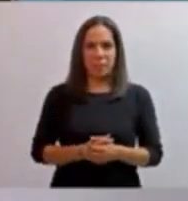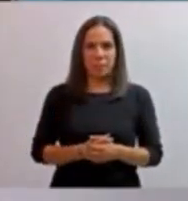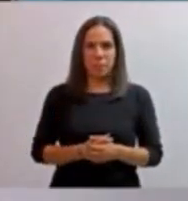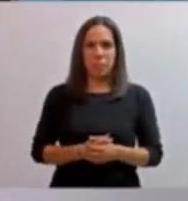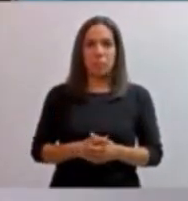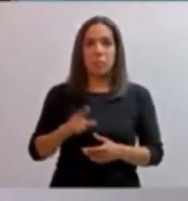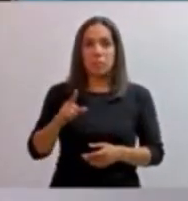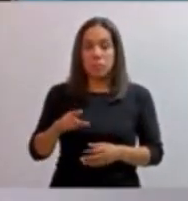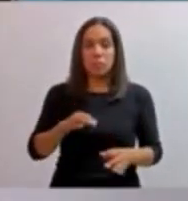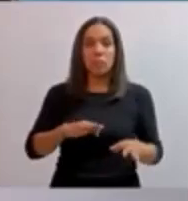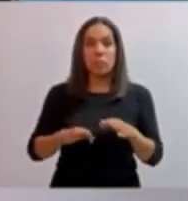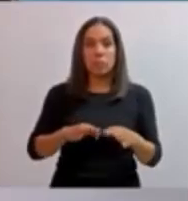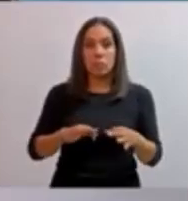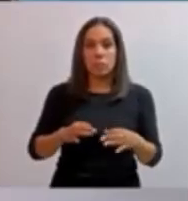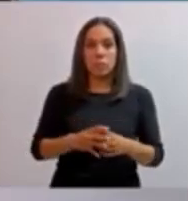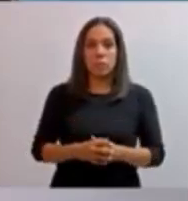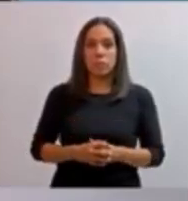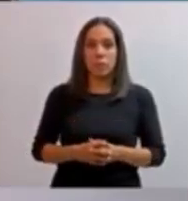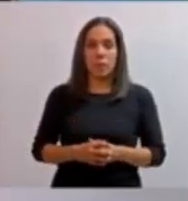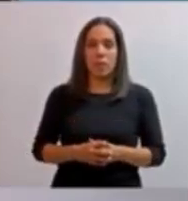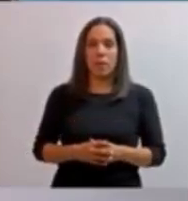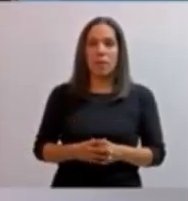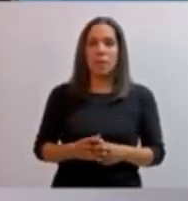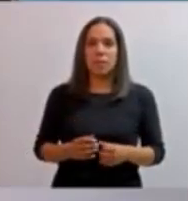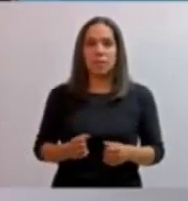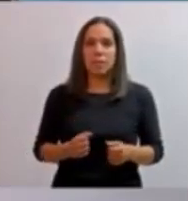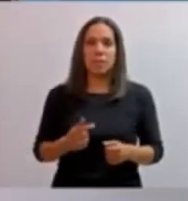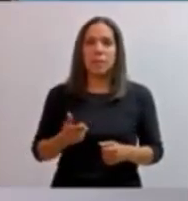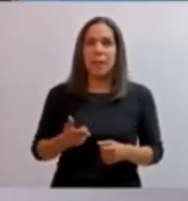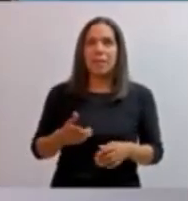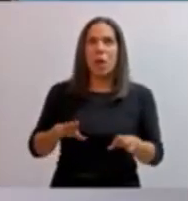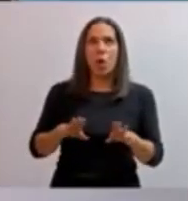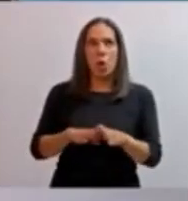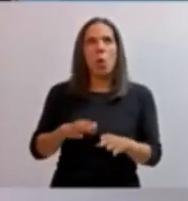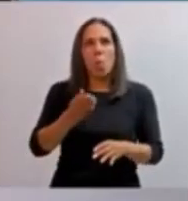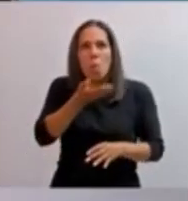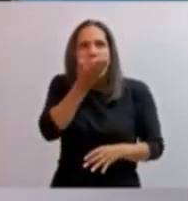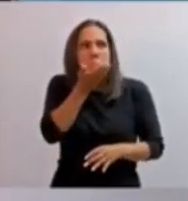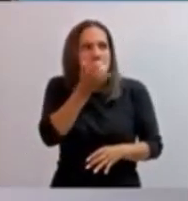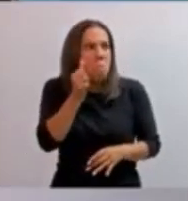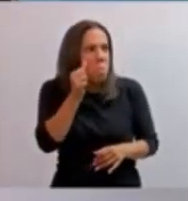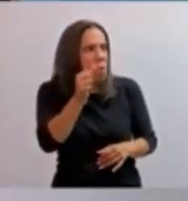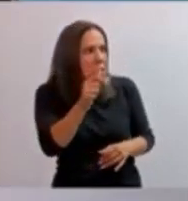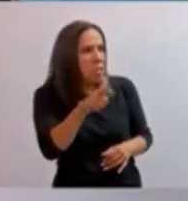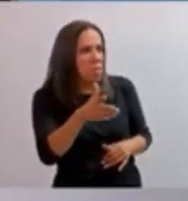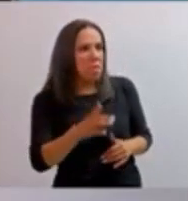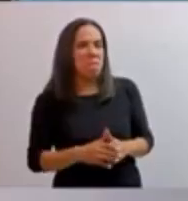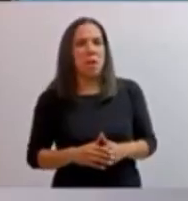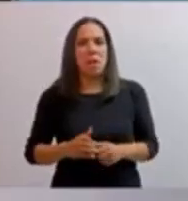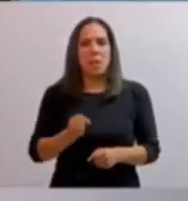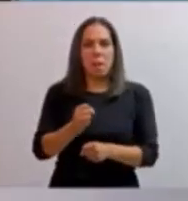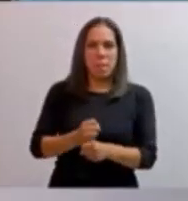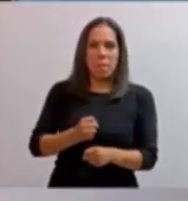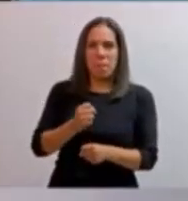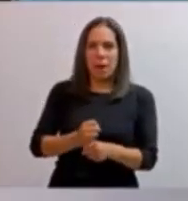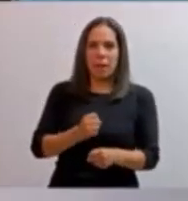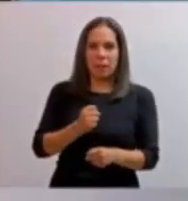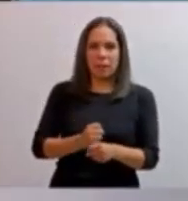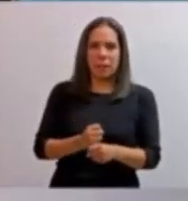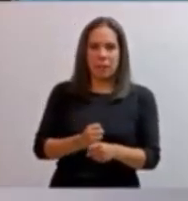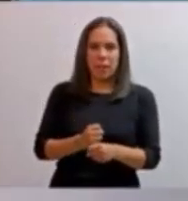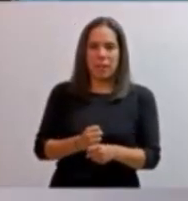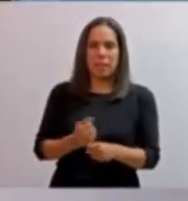los docentes, seguramente han identificado estas prácticas que ellas y ellos han